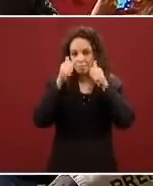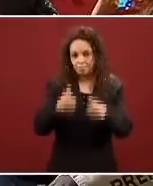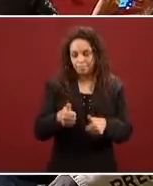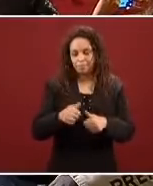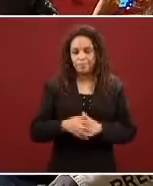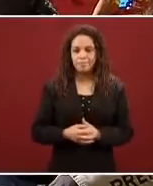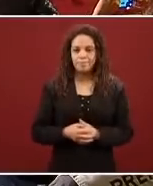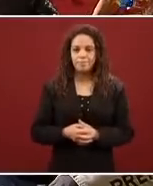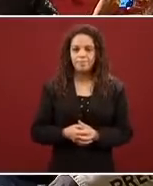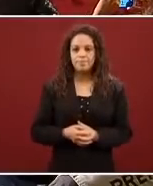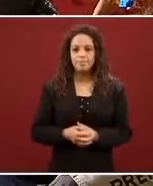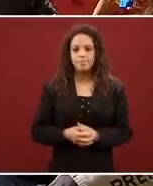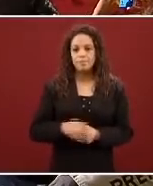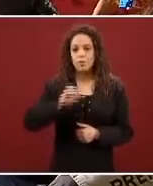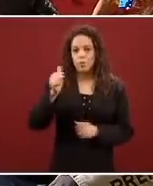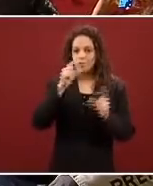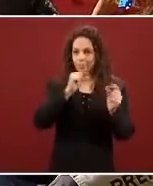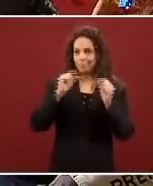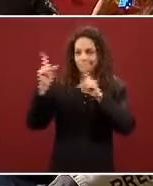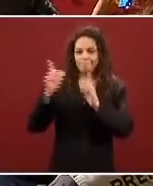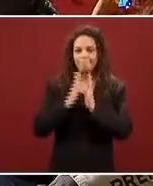siguiente, por favor.